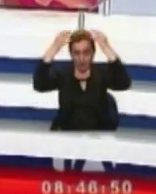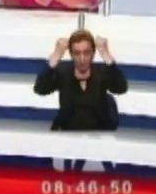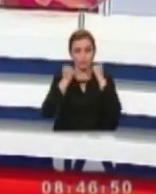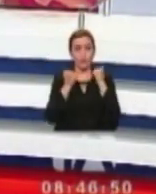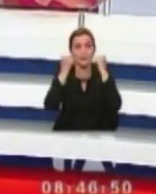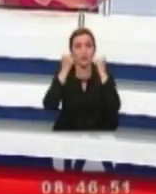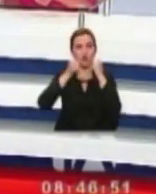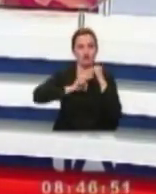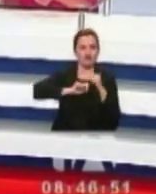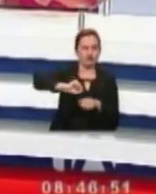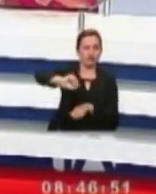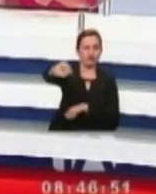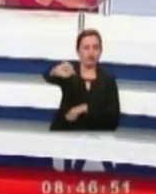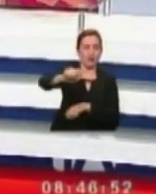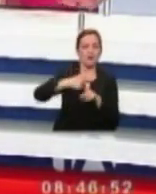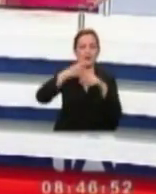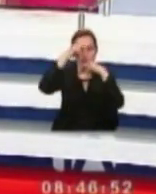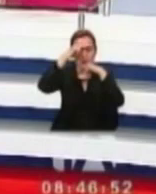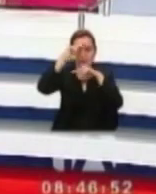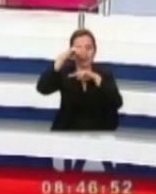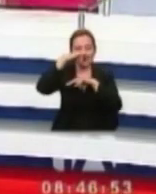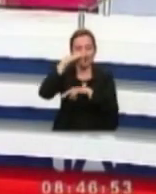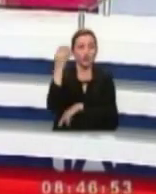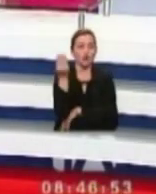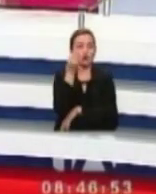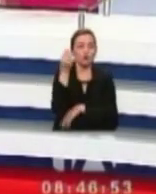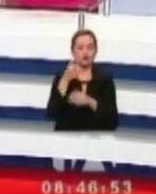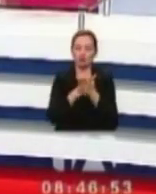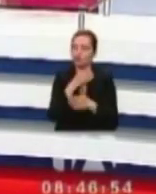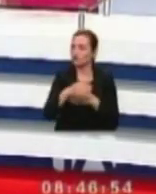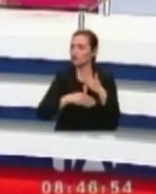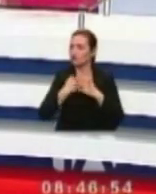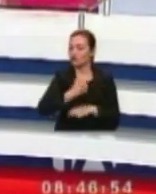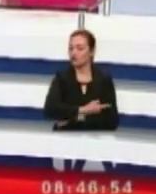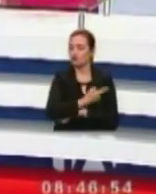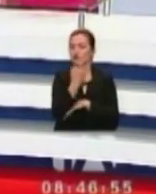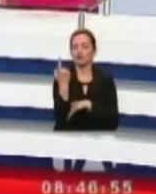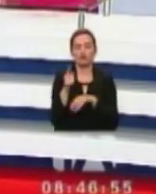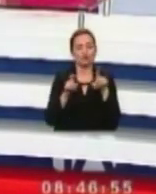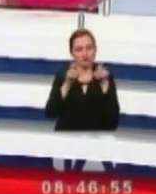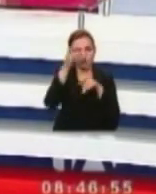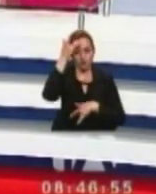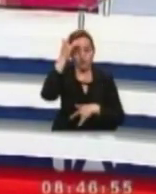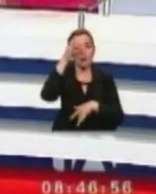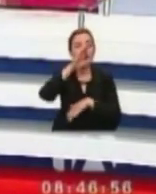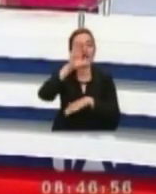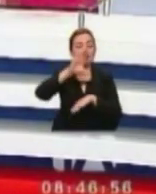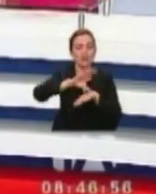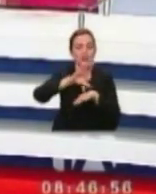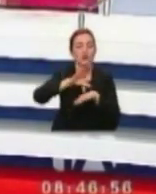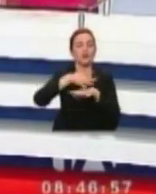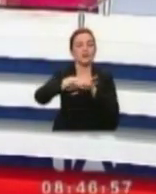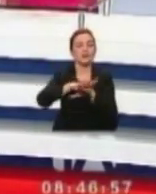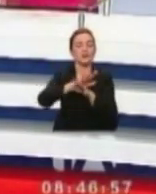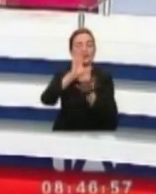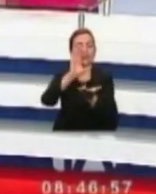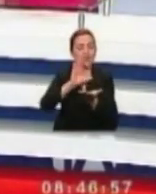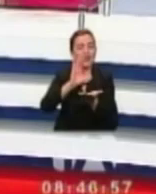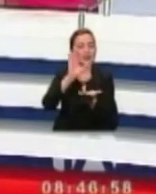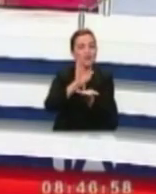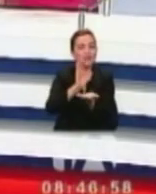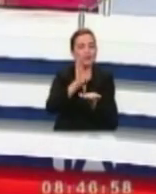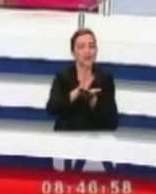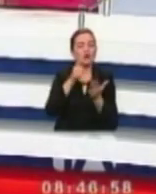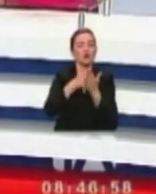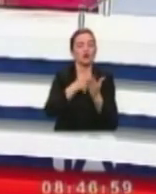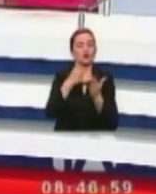los niños y a los adolescentes que luchan a diario contra el cáncer en el Centro Integral del IES. Lo hicieron en el marco del Día Internacional de la